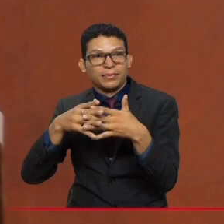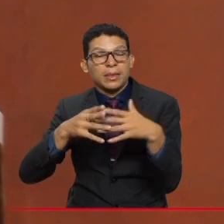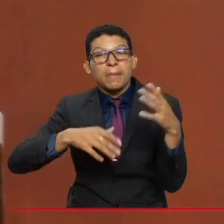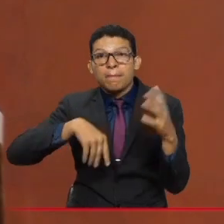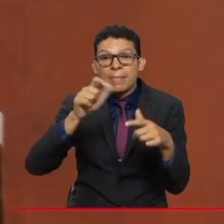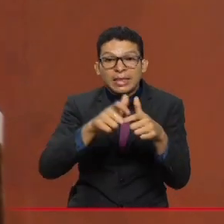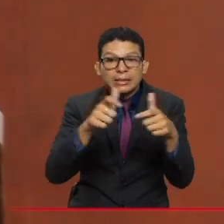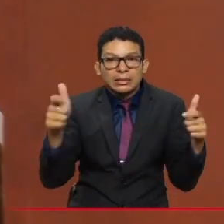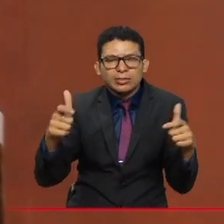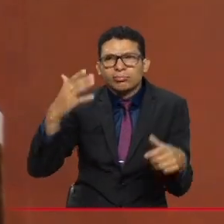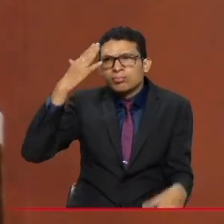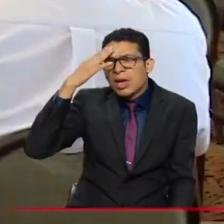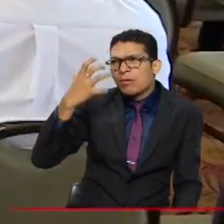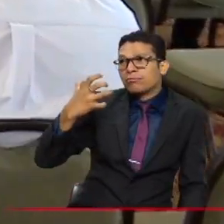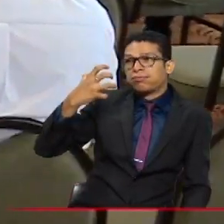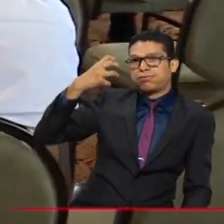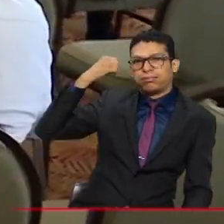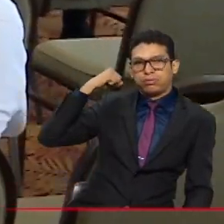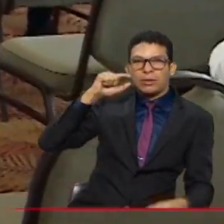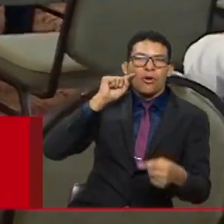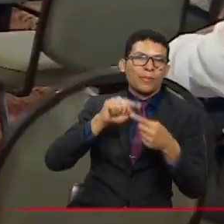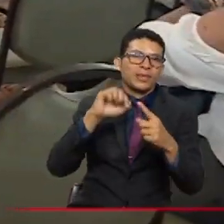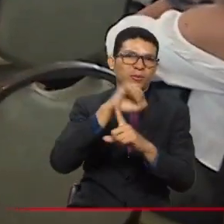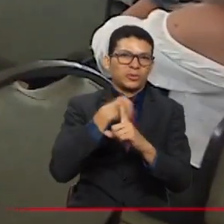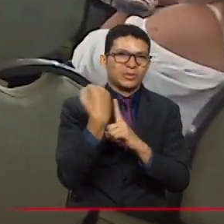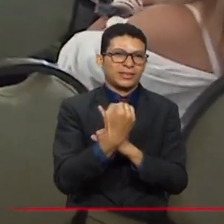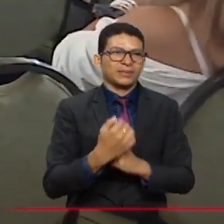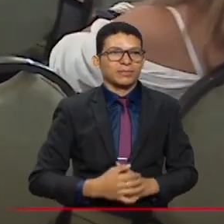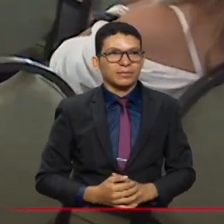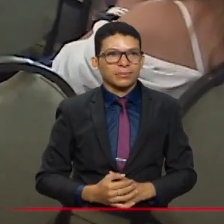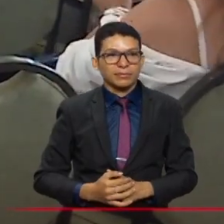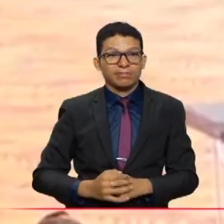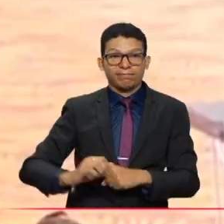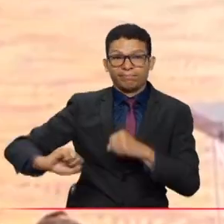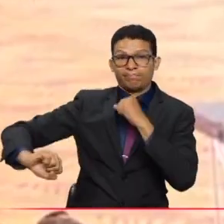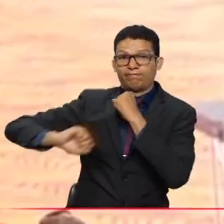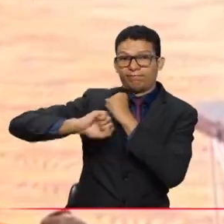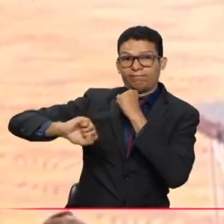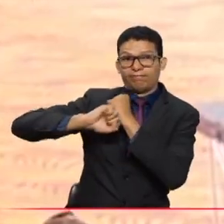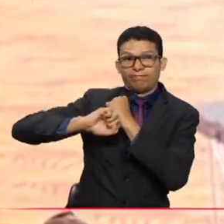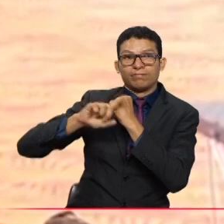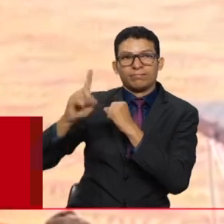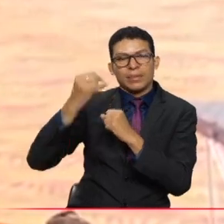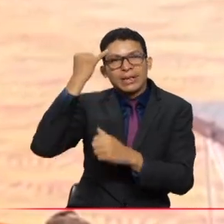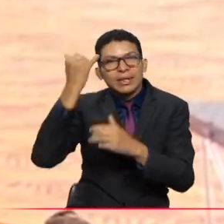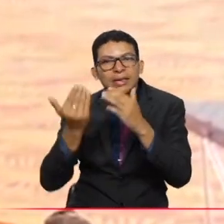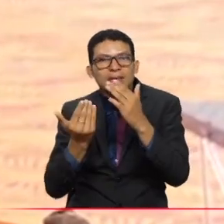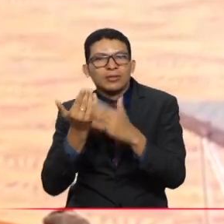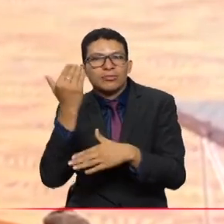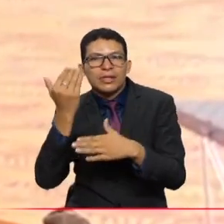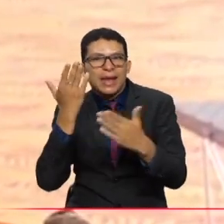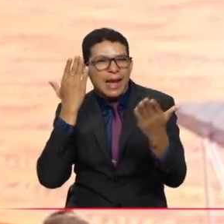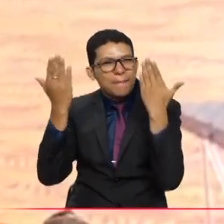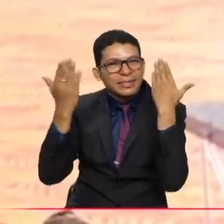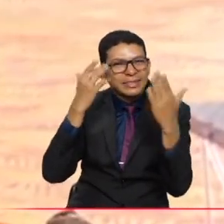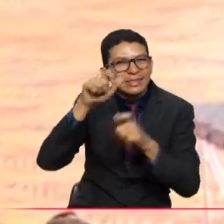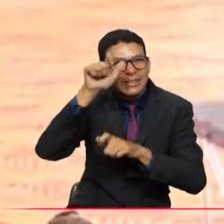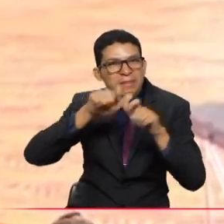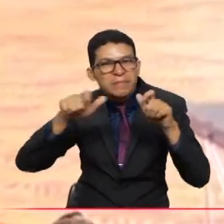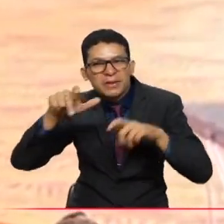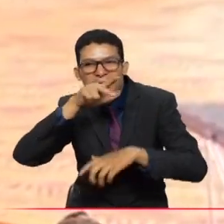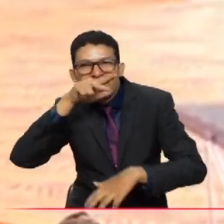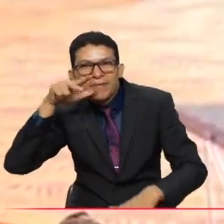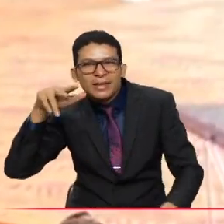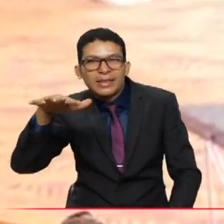de los saberes ancestrales es otro de los objetivos sociales. Nos están apoyando para que estas iniciativas de nuestros campesinos, sus